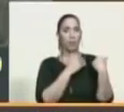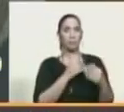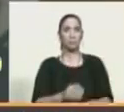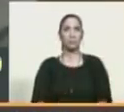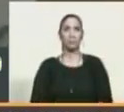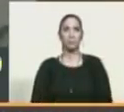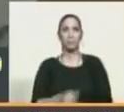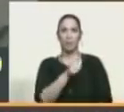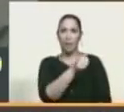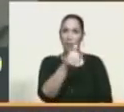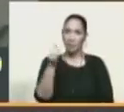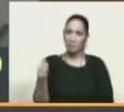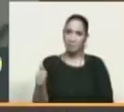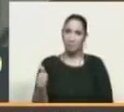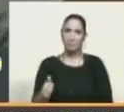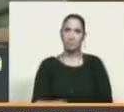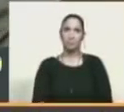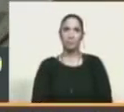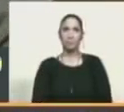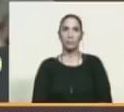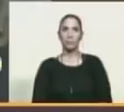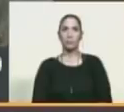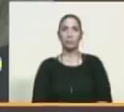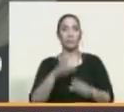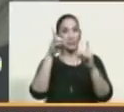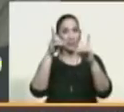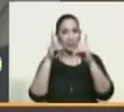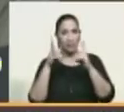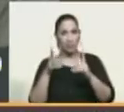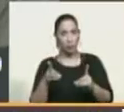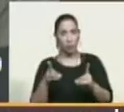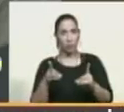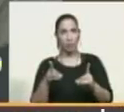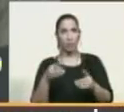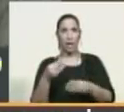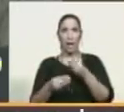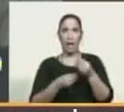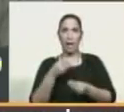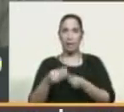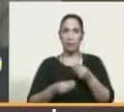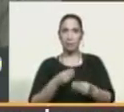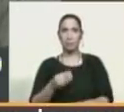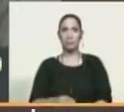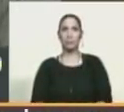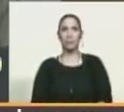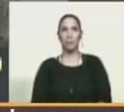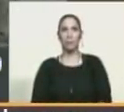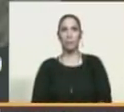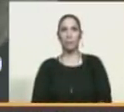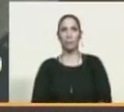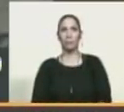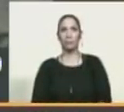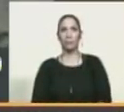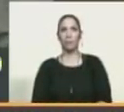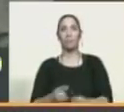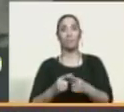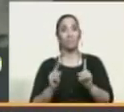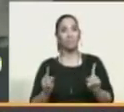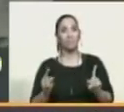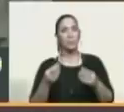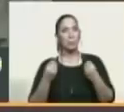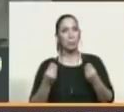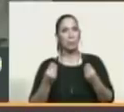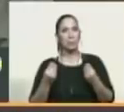de cada quien por las decisiones que tomó o que haya tomado. Pero lo coherente en este momento